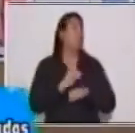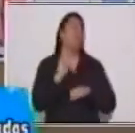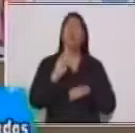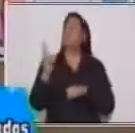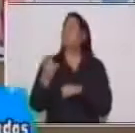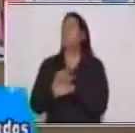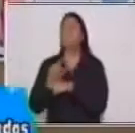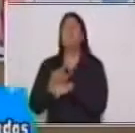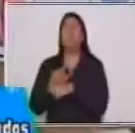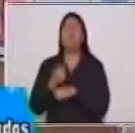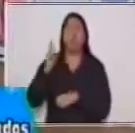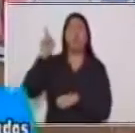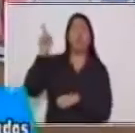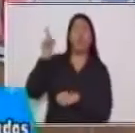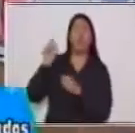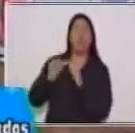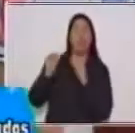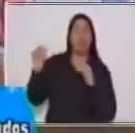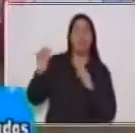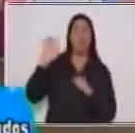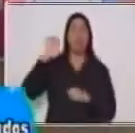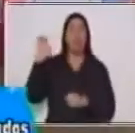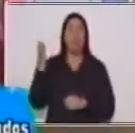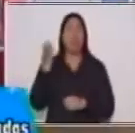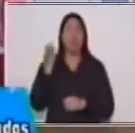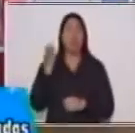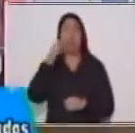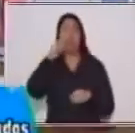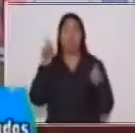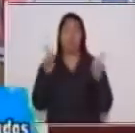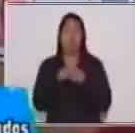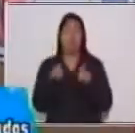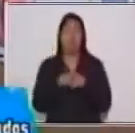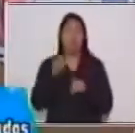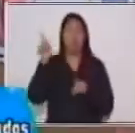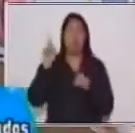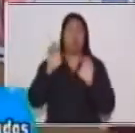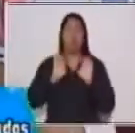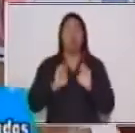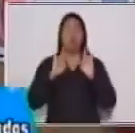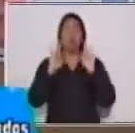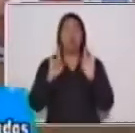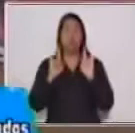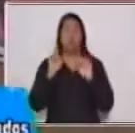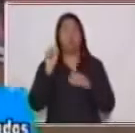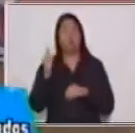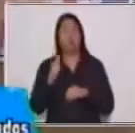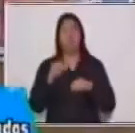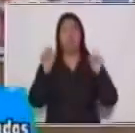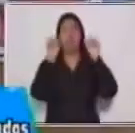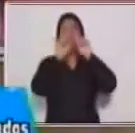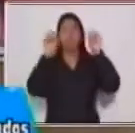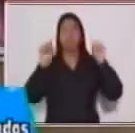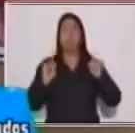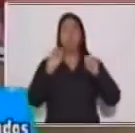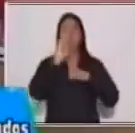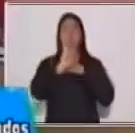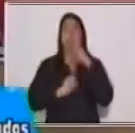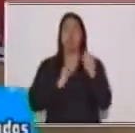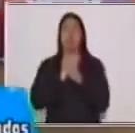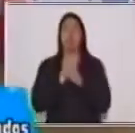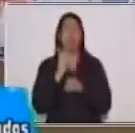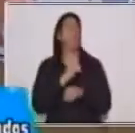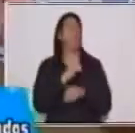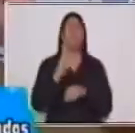Estados Unidos. Y el sistema internacional se usa en América, aunque ustedes dirán, ¿por qué si